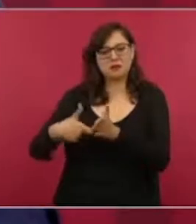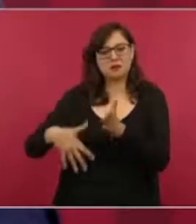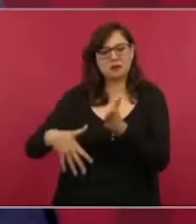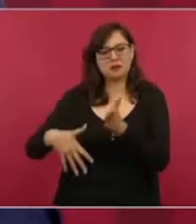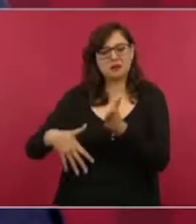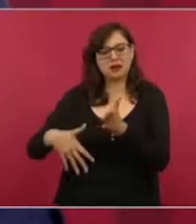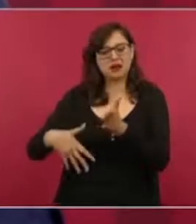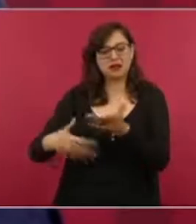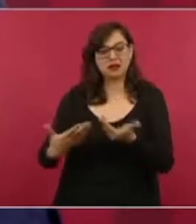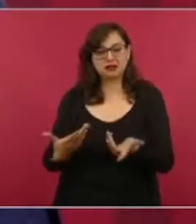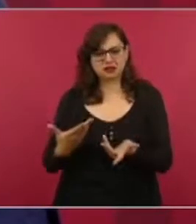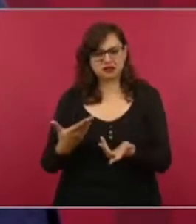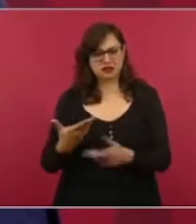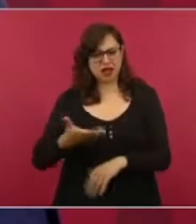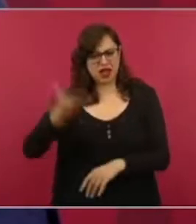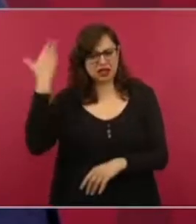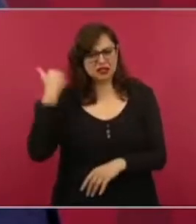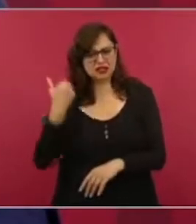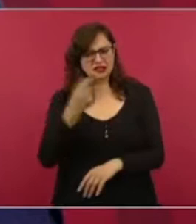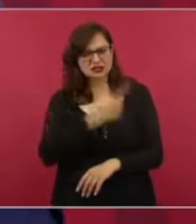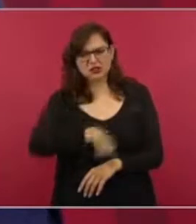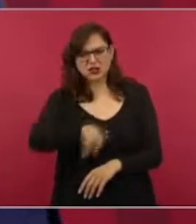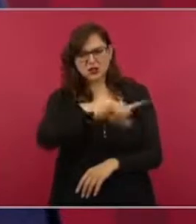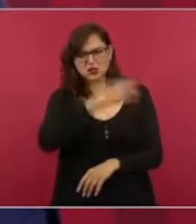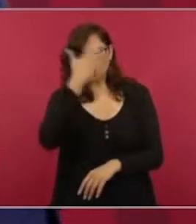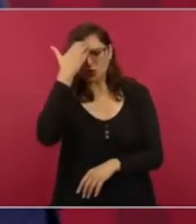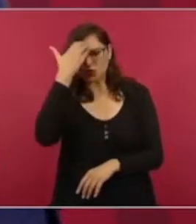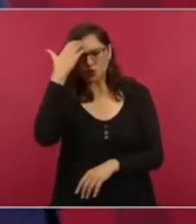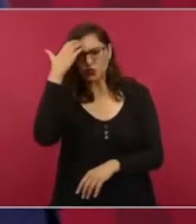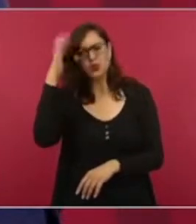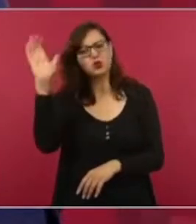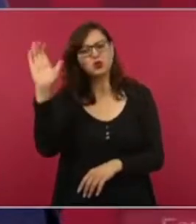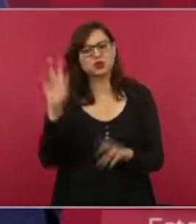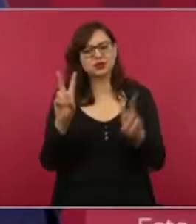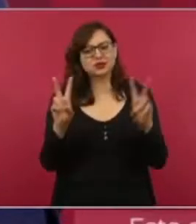¿Y eso no lo sabían? Claro que lo sabían.